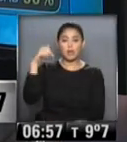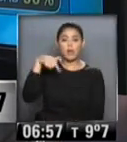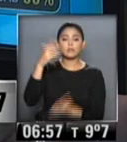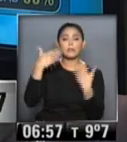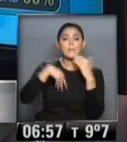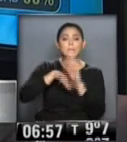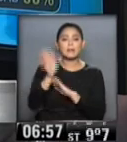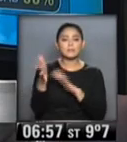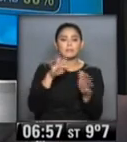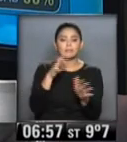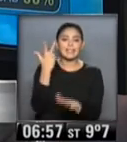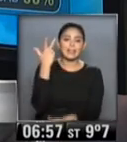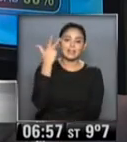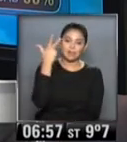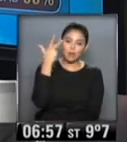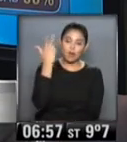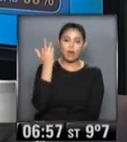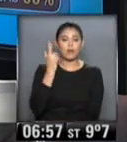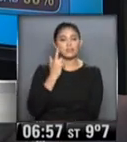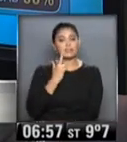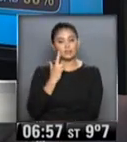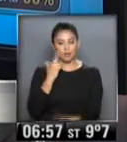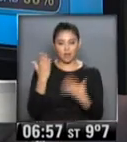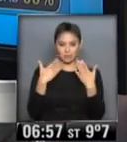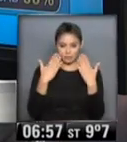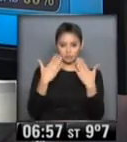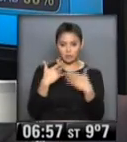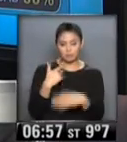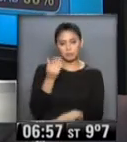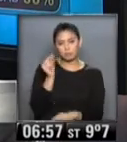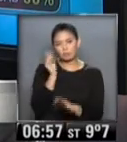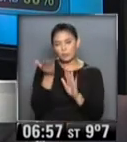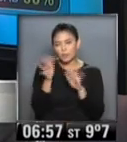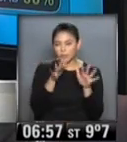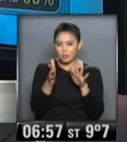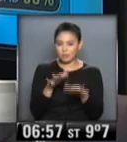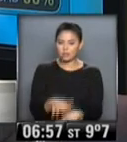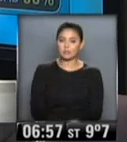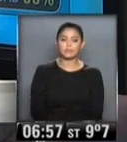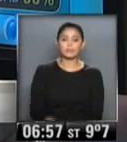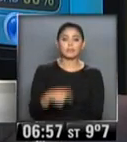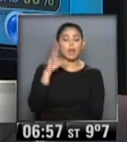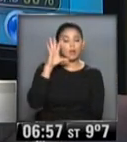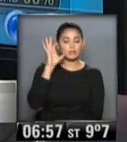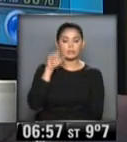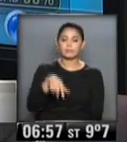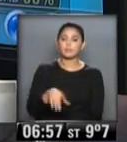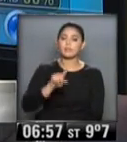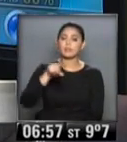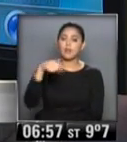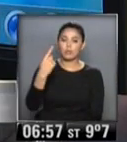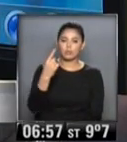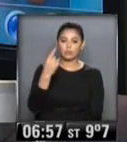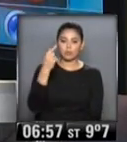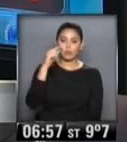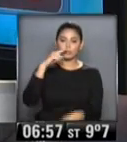para hoy unos 18, 19 grados, un gradito más, uno menos, 18, piensen 18. Nos vamos